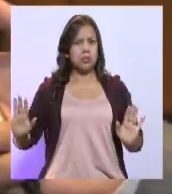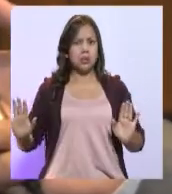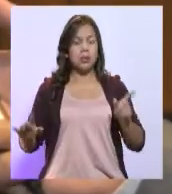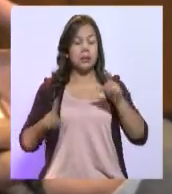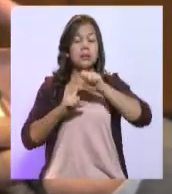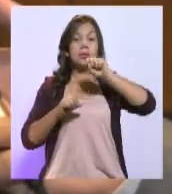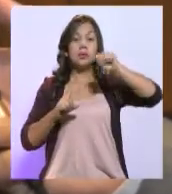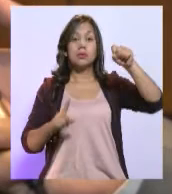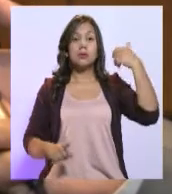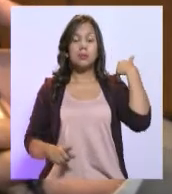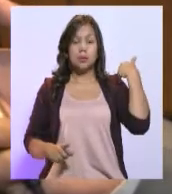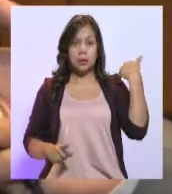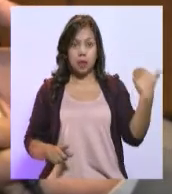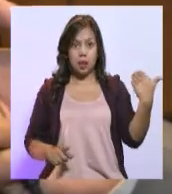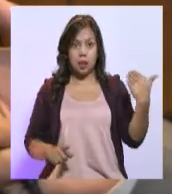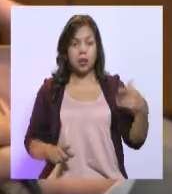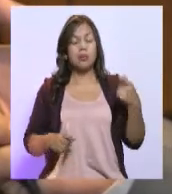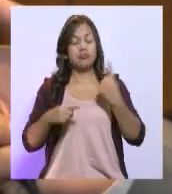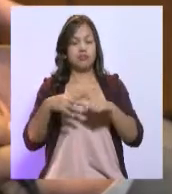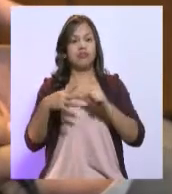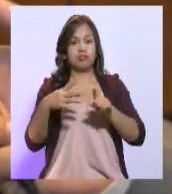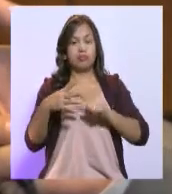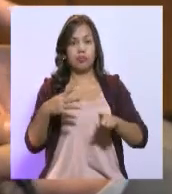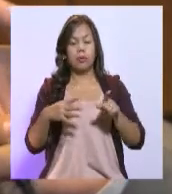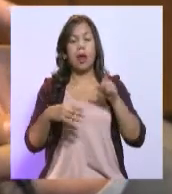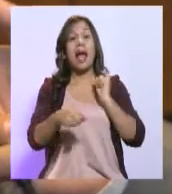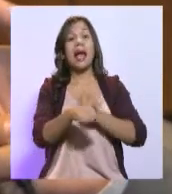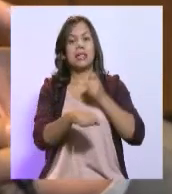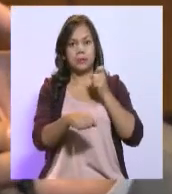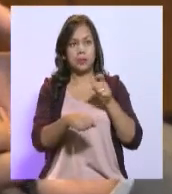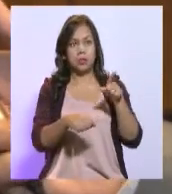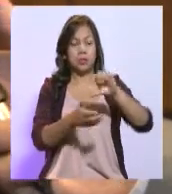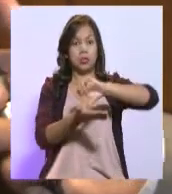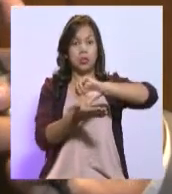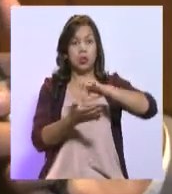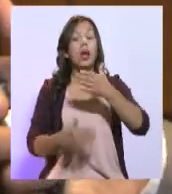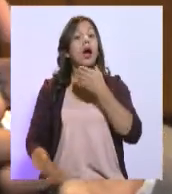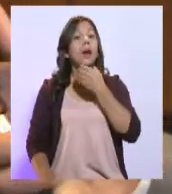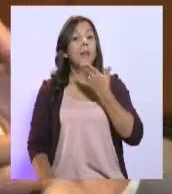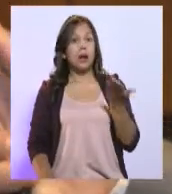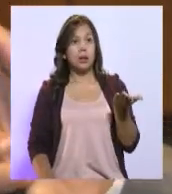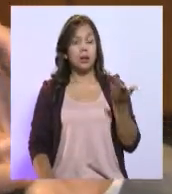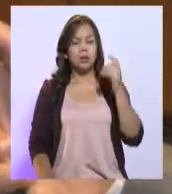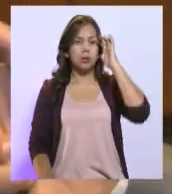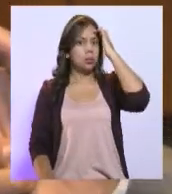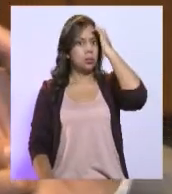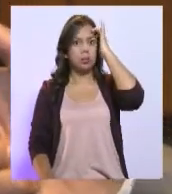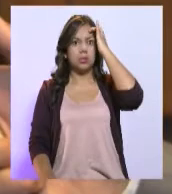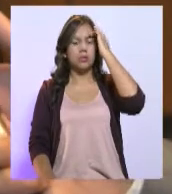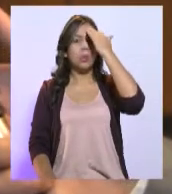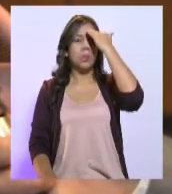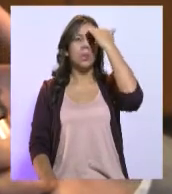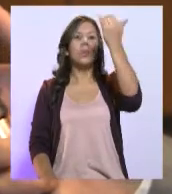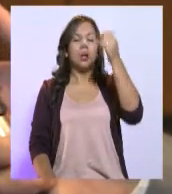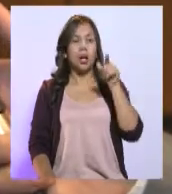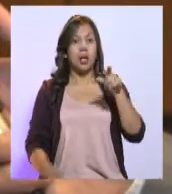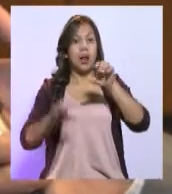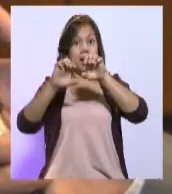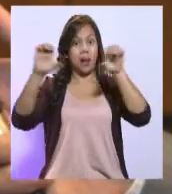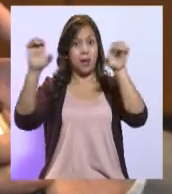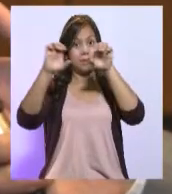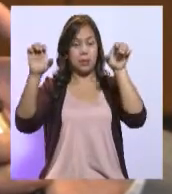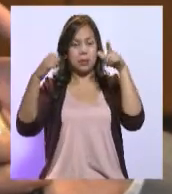han ido contratando de diferentes maneras, pero específicamente en la ciudad de Ambato nos preocupa porque a toda vista la empresa que